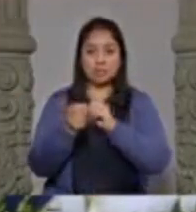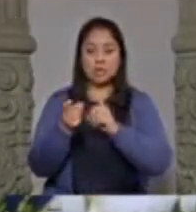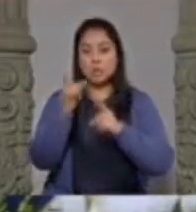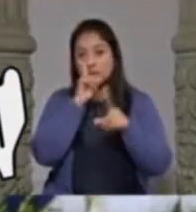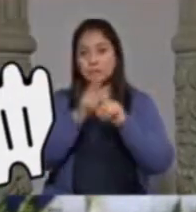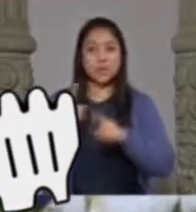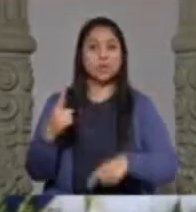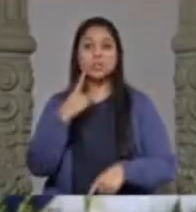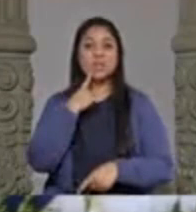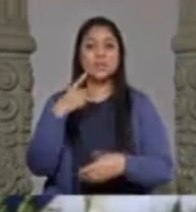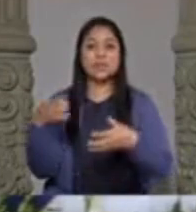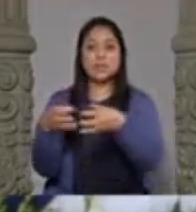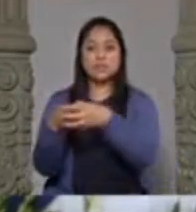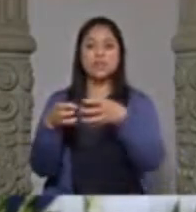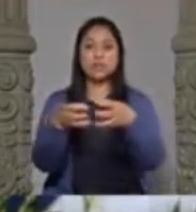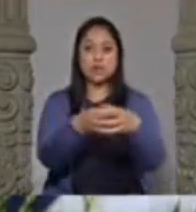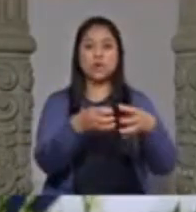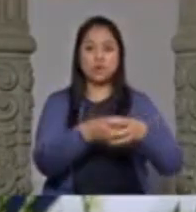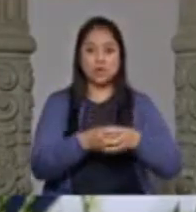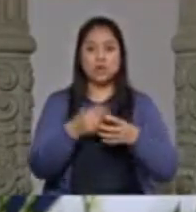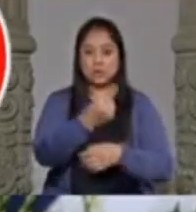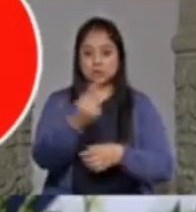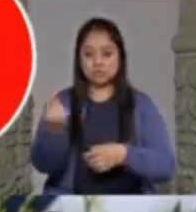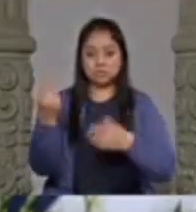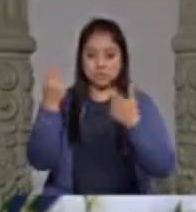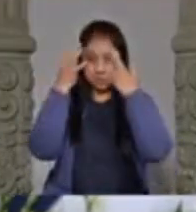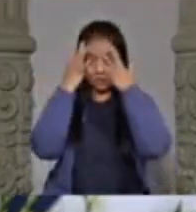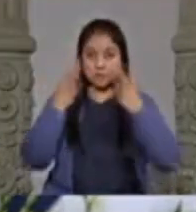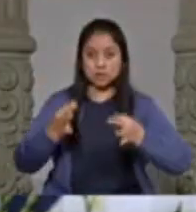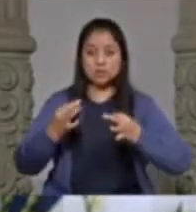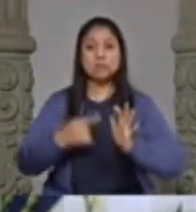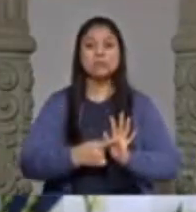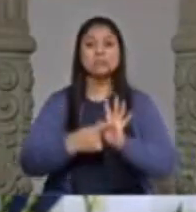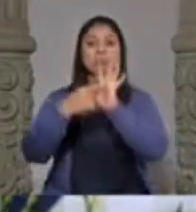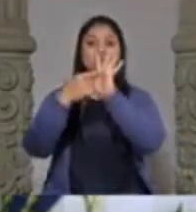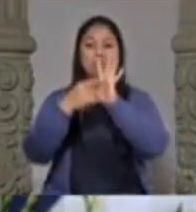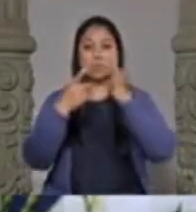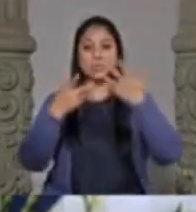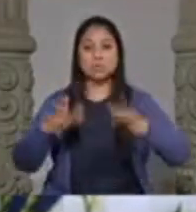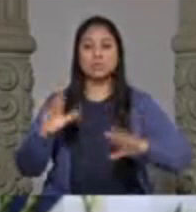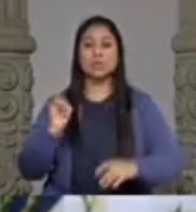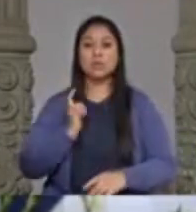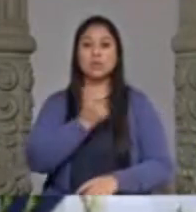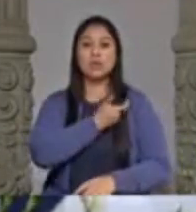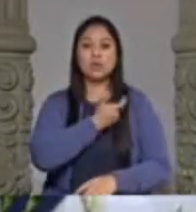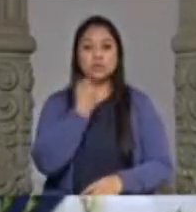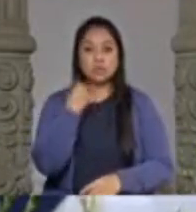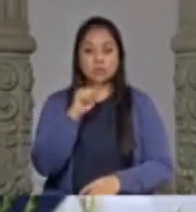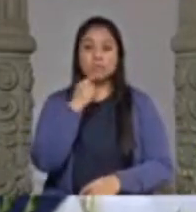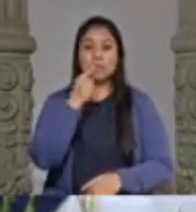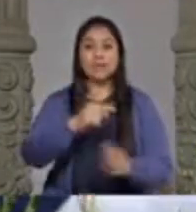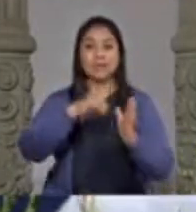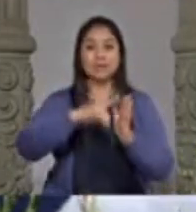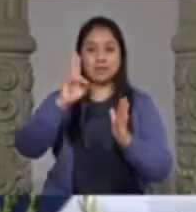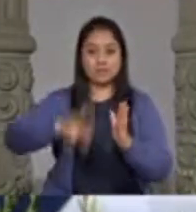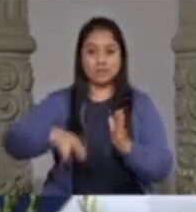decidieron que van a presentarle la moción al Pleno del Congreso para que ratifique el